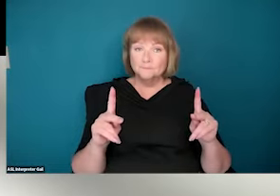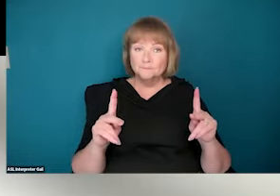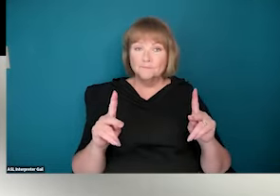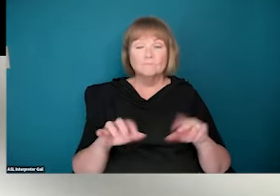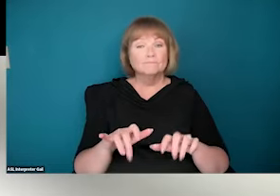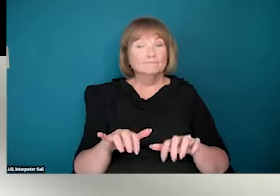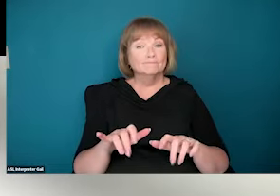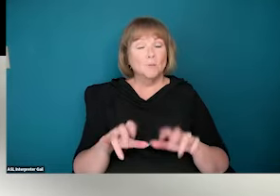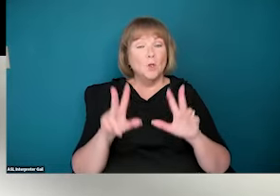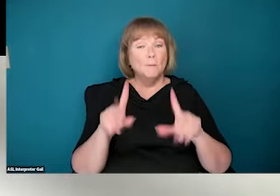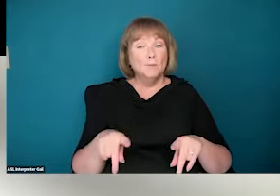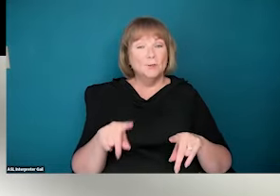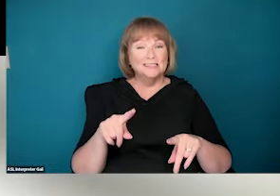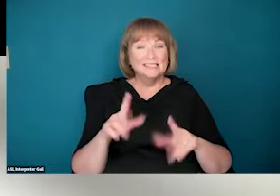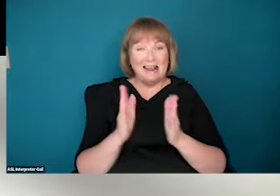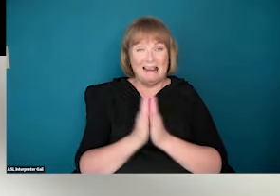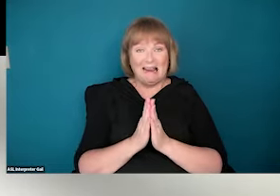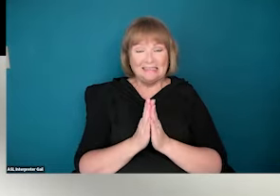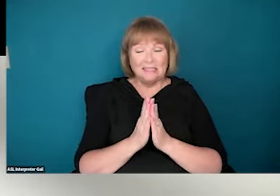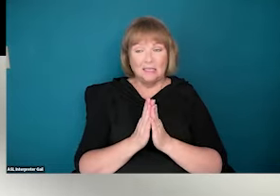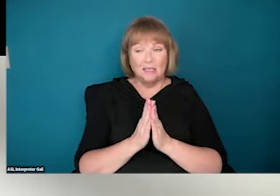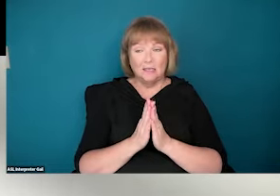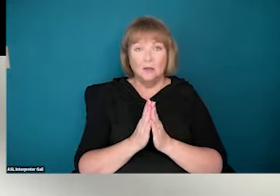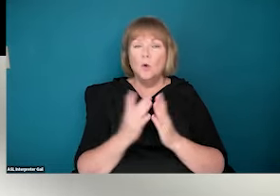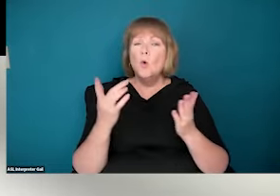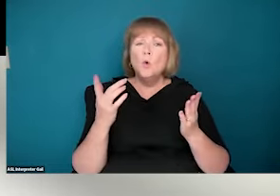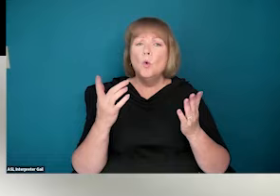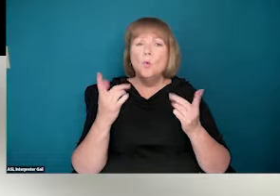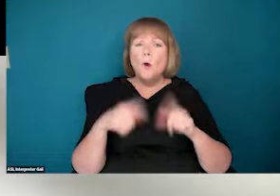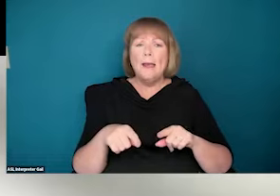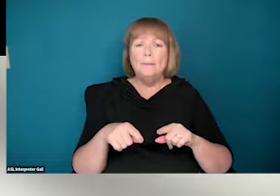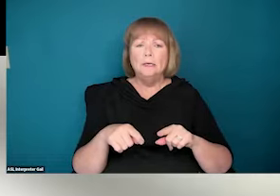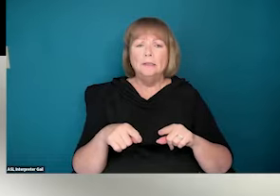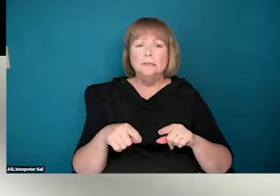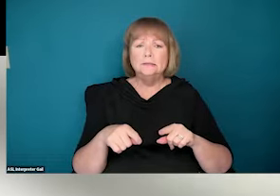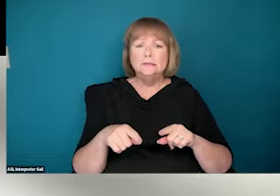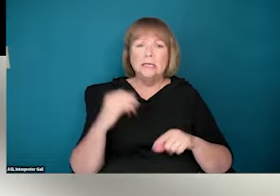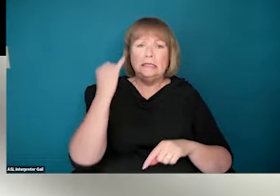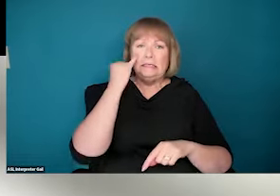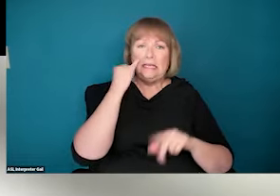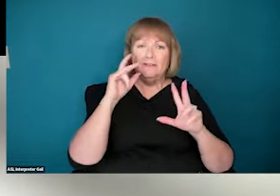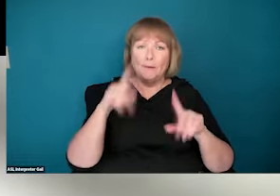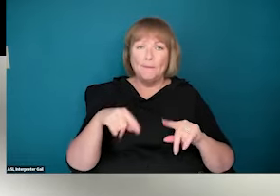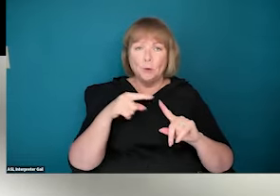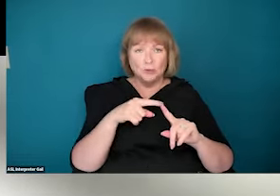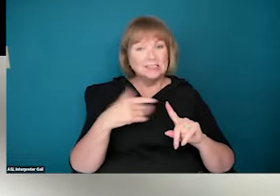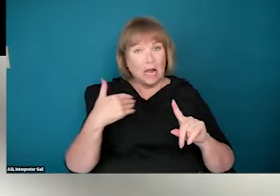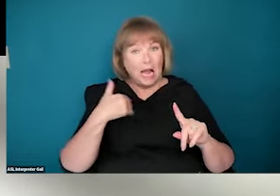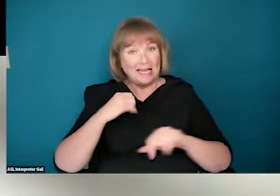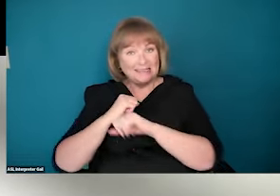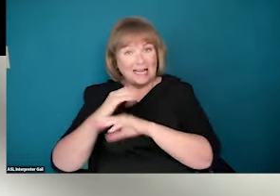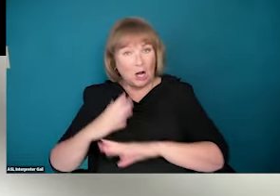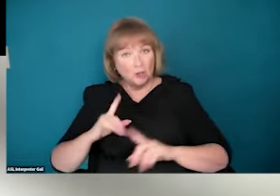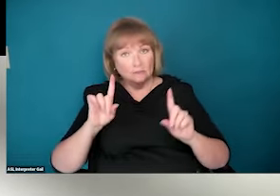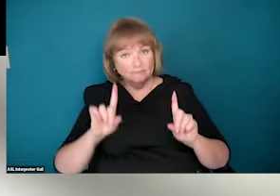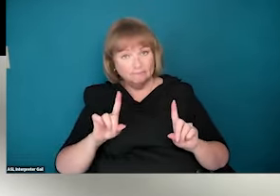Hay una persona que está preguntando qué pasa cuando un perso que está